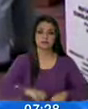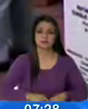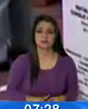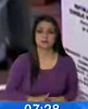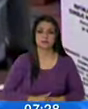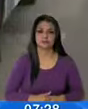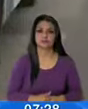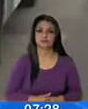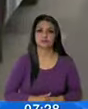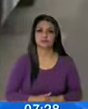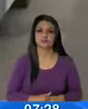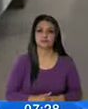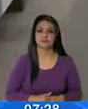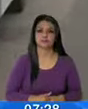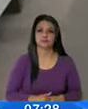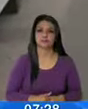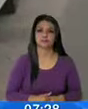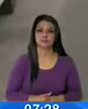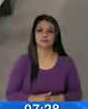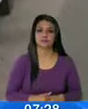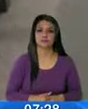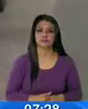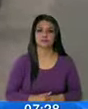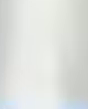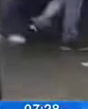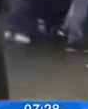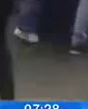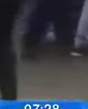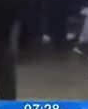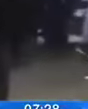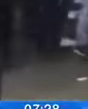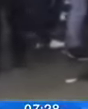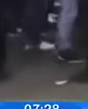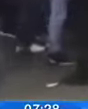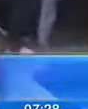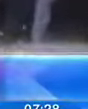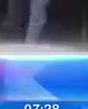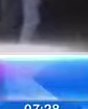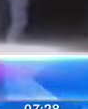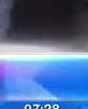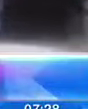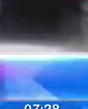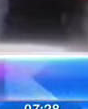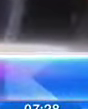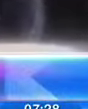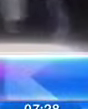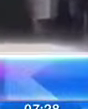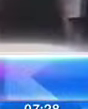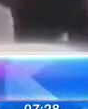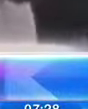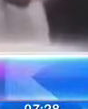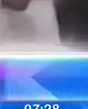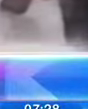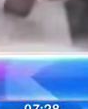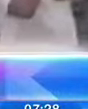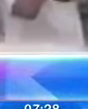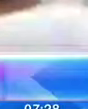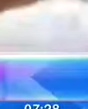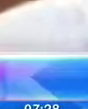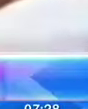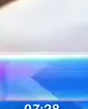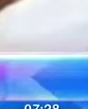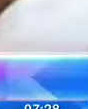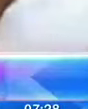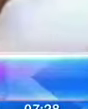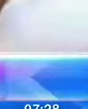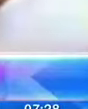voto, informó Adriana Peralta. Es tiempo de separarnos brevemente en la primera emisión del noticiero El Comercio TV en Tervicentro. Al regresar le